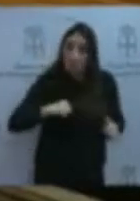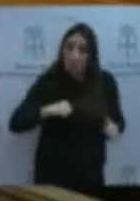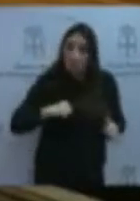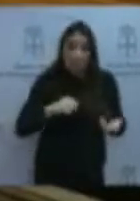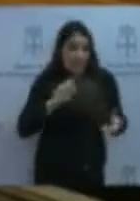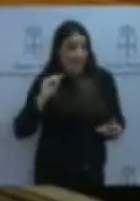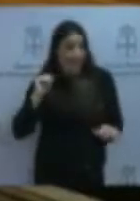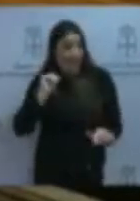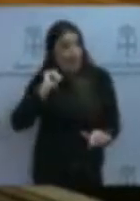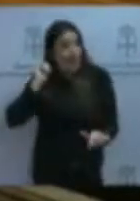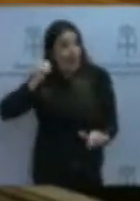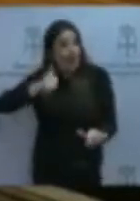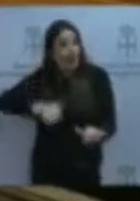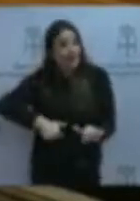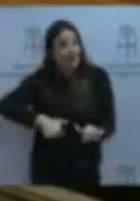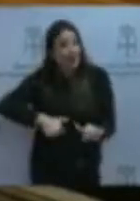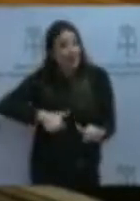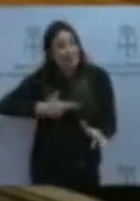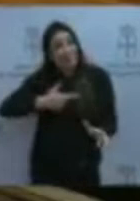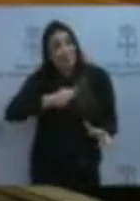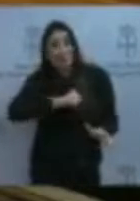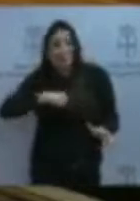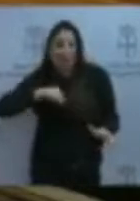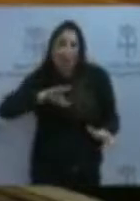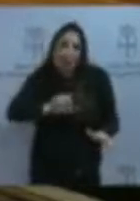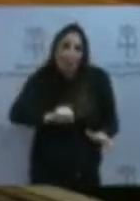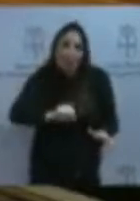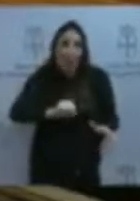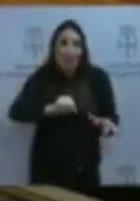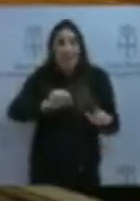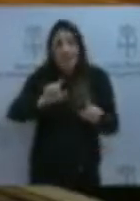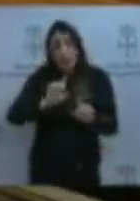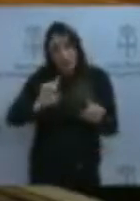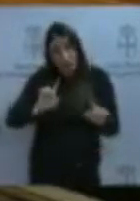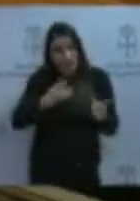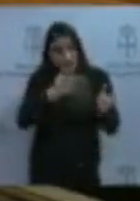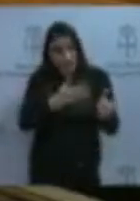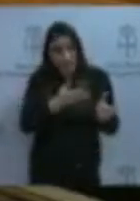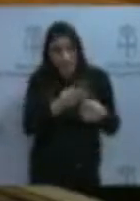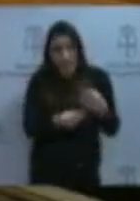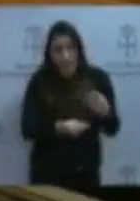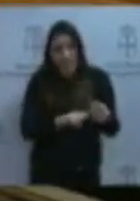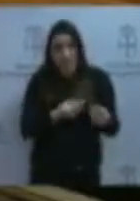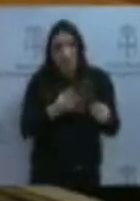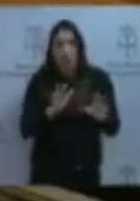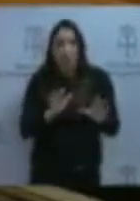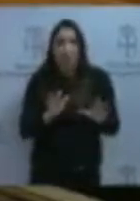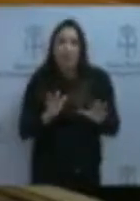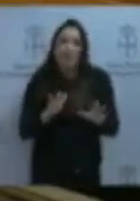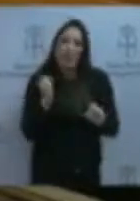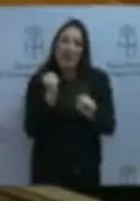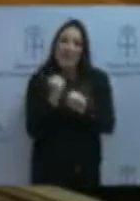no se puede decir que fuera una privatización empresarialmente, pero que estaba patrimonializado el